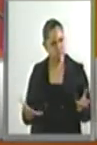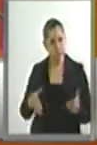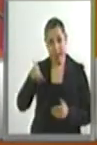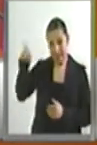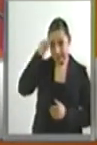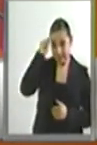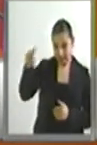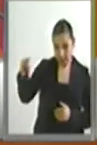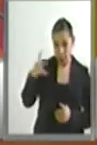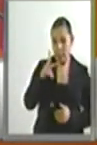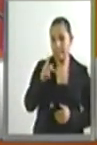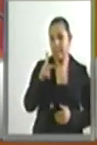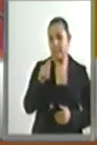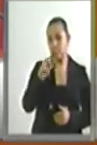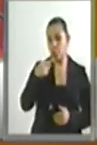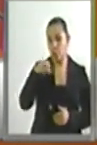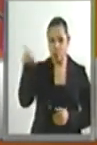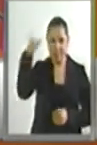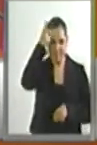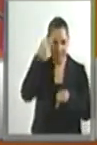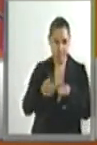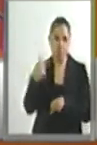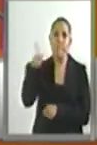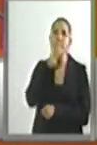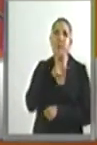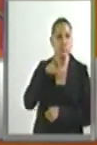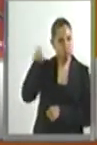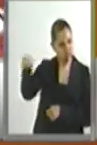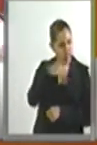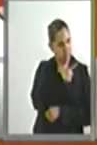Pemex, haga valer la transparencia.